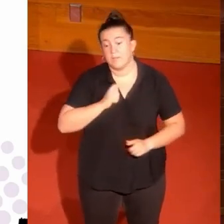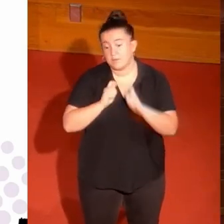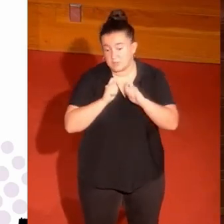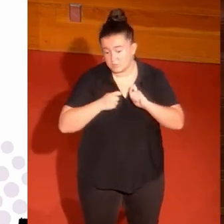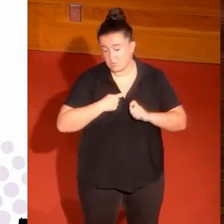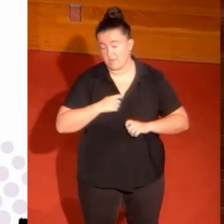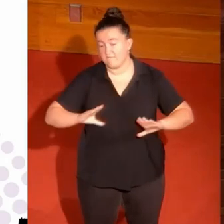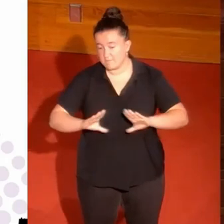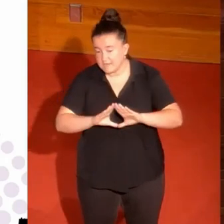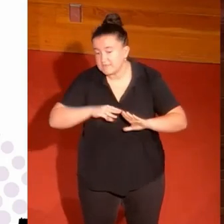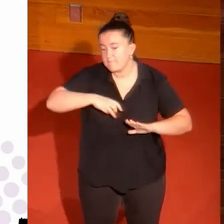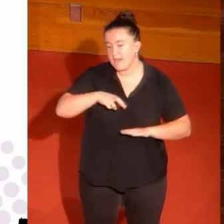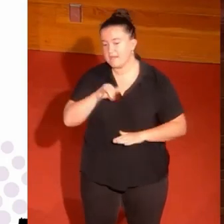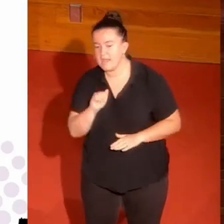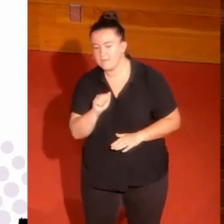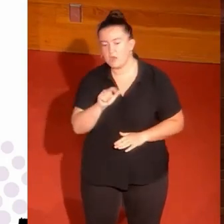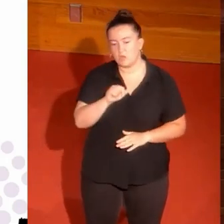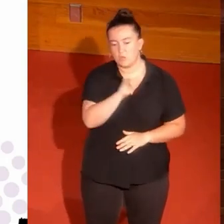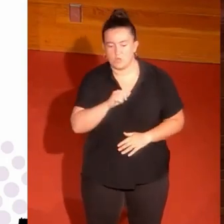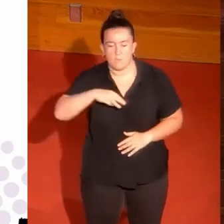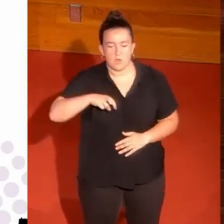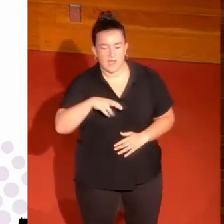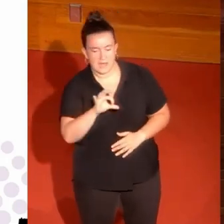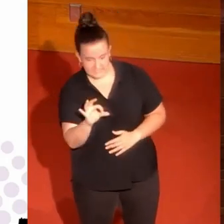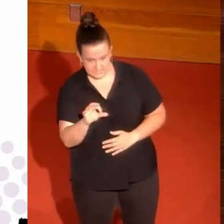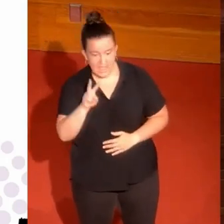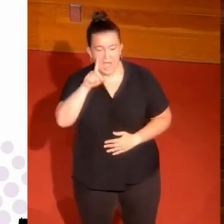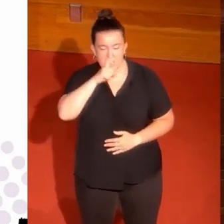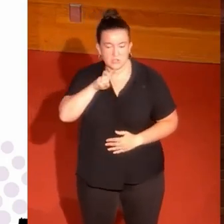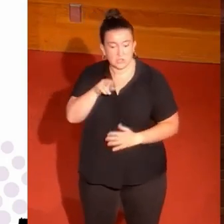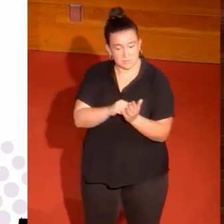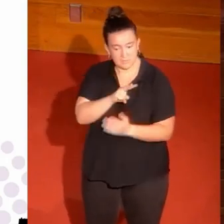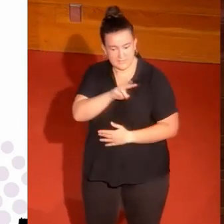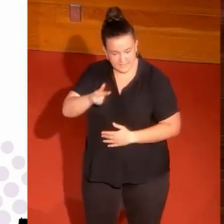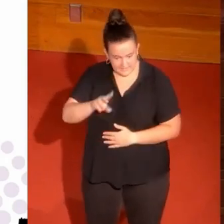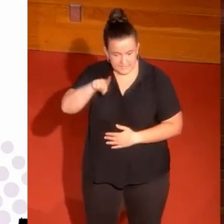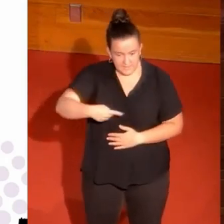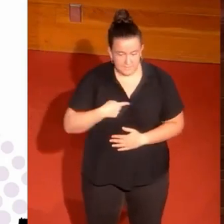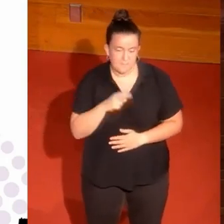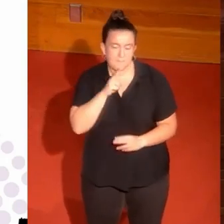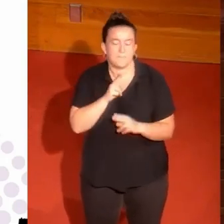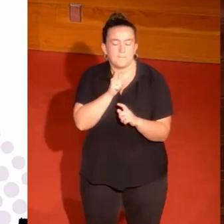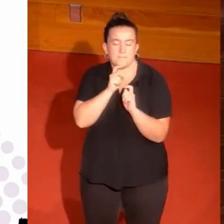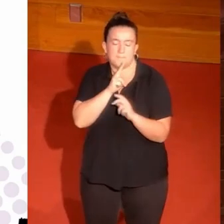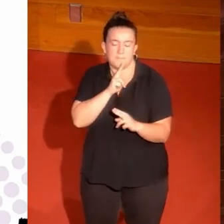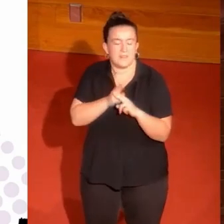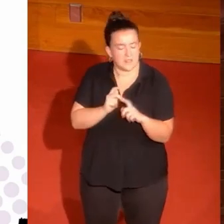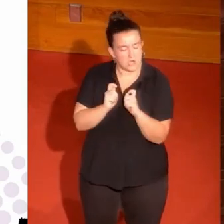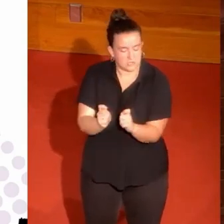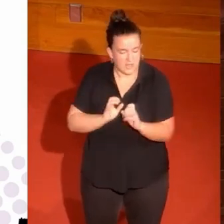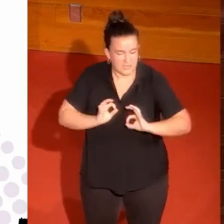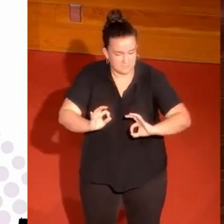María Luz Morales en el año 2023 y una mención especial en los premios Ortega y G de periodismo en el año